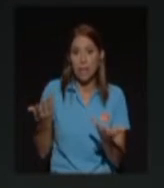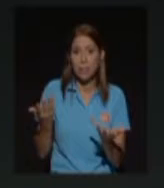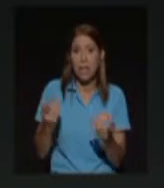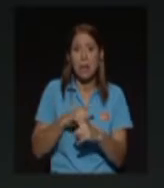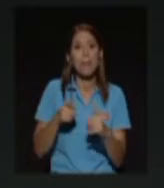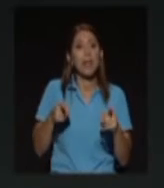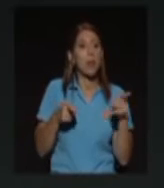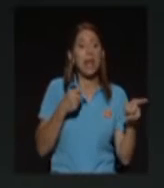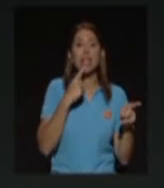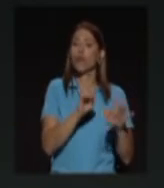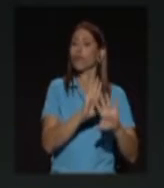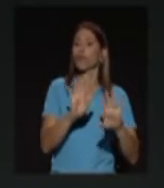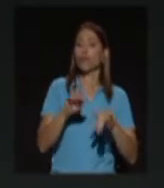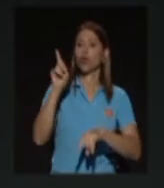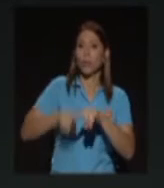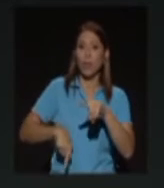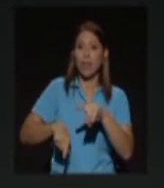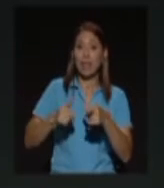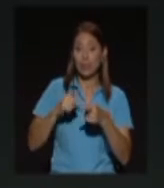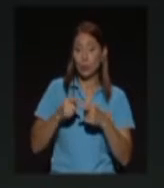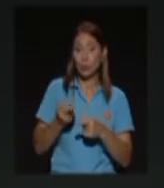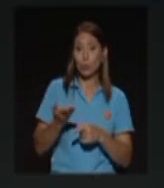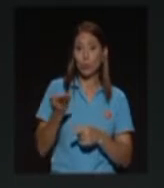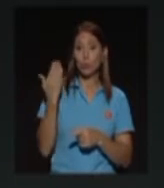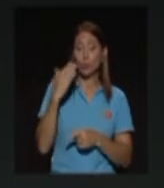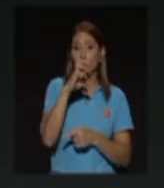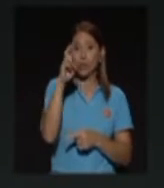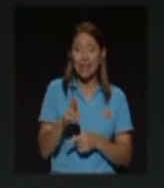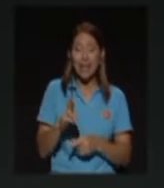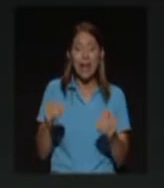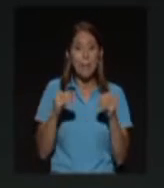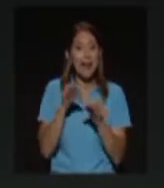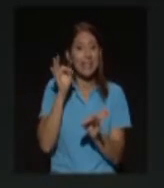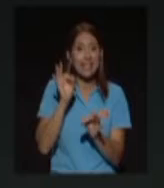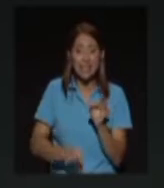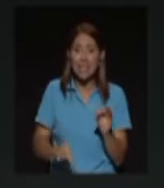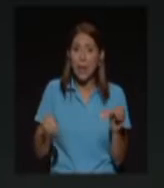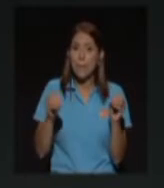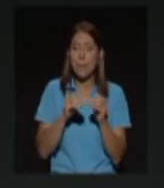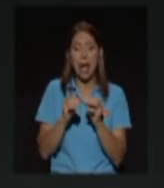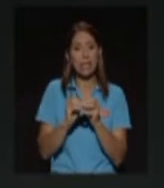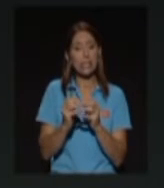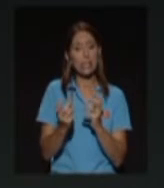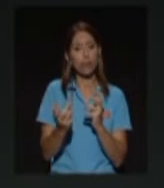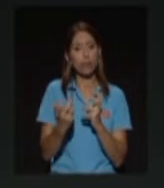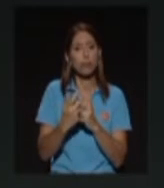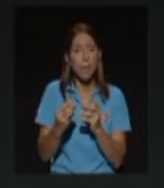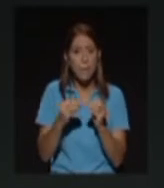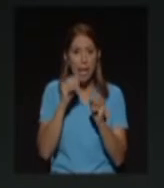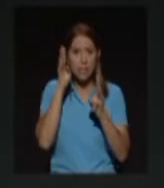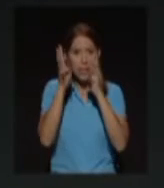De manera que Costa Rica era más sencilla, más factible, más